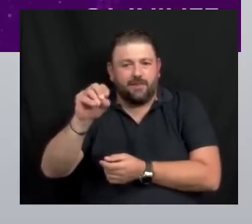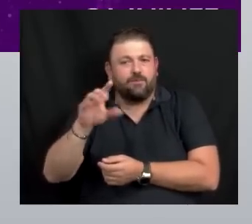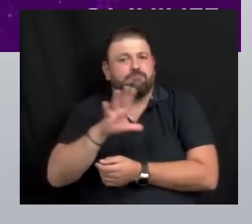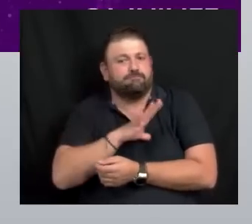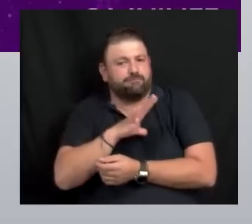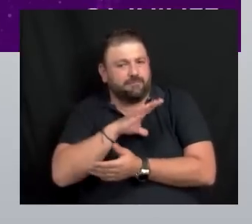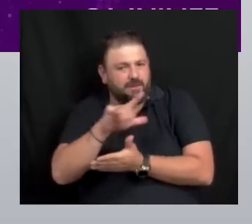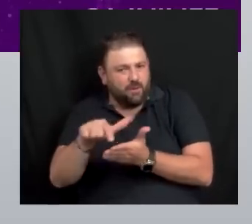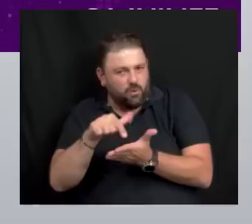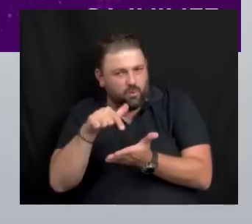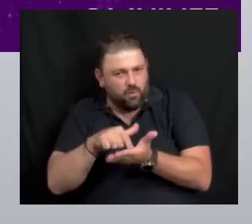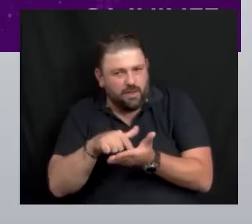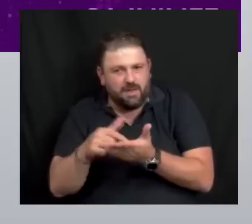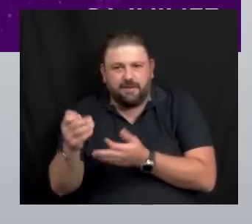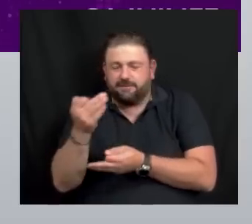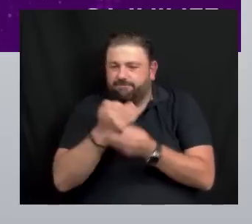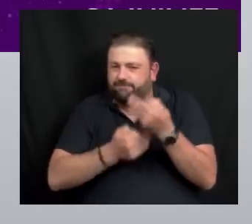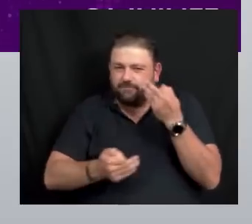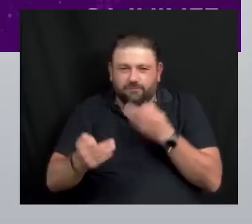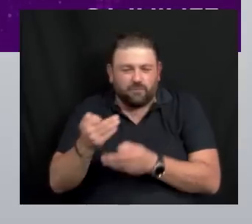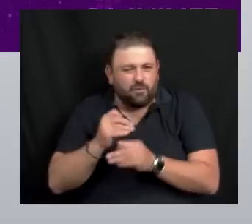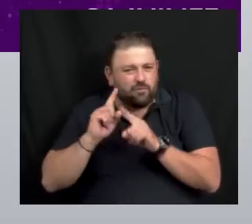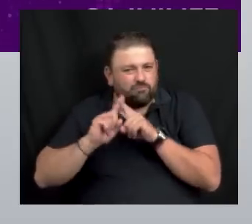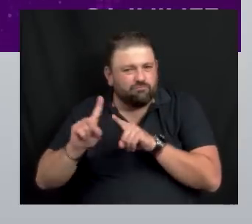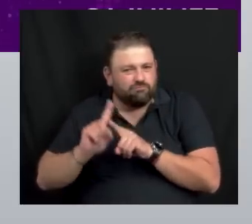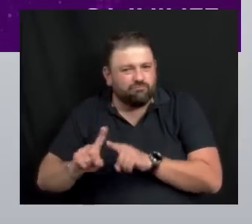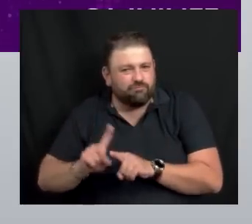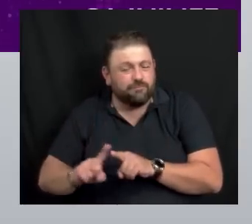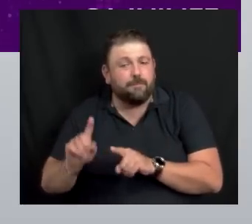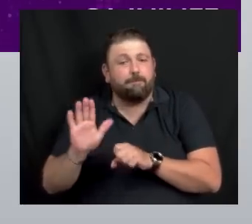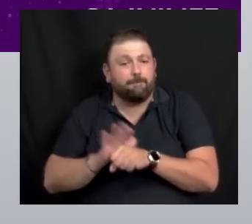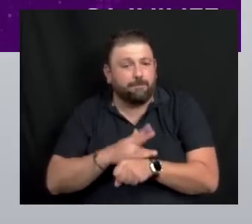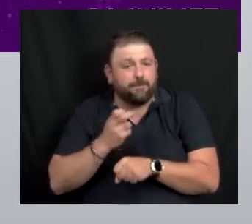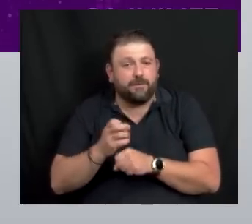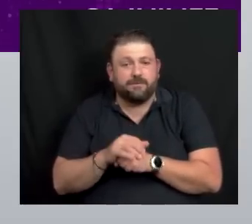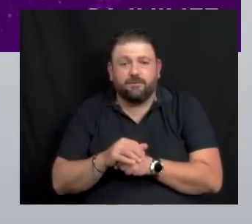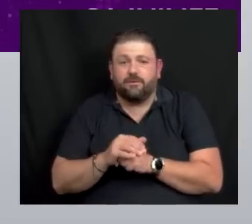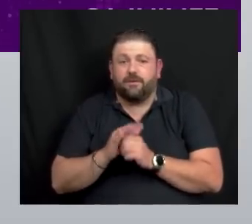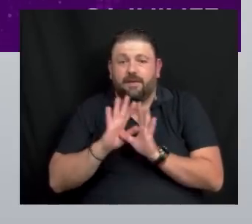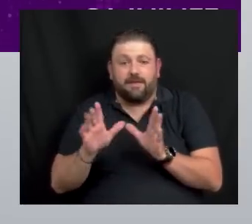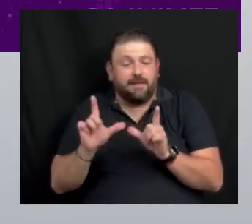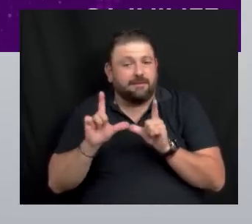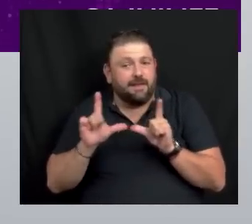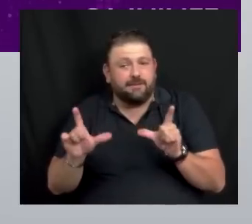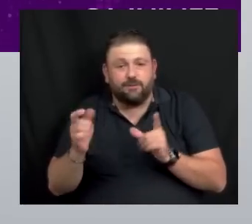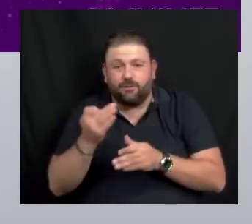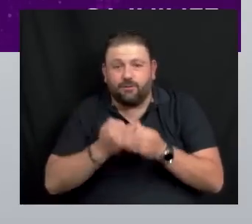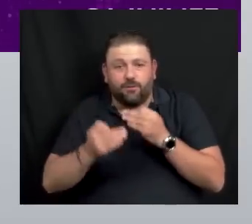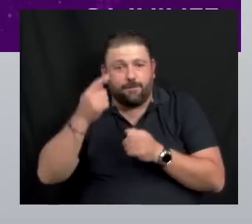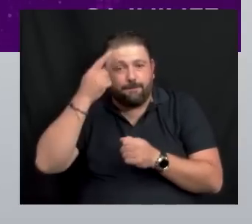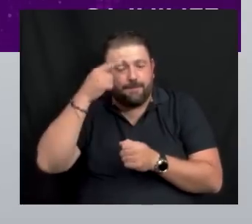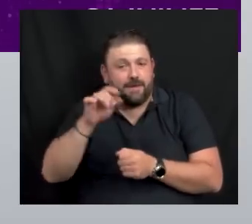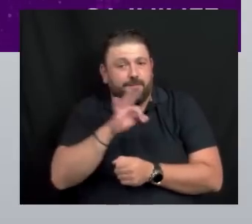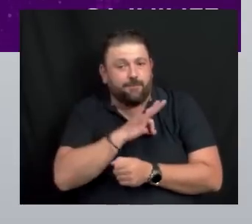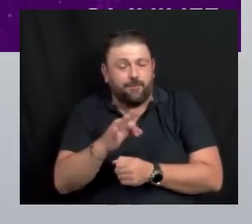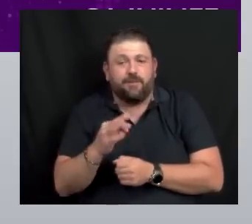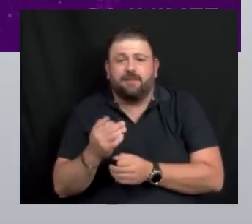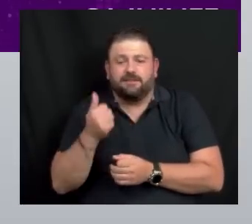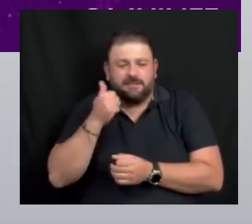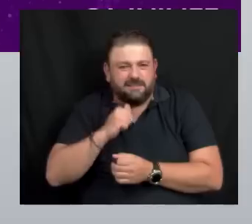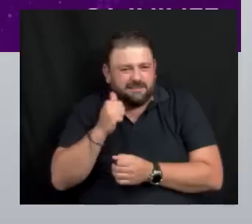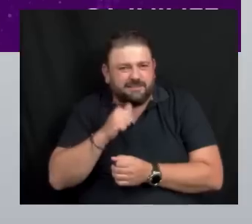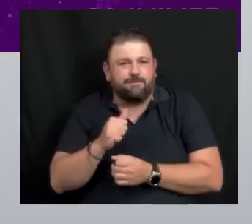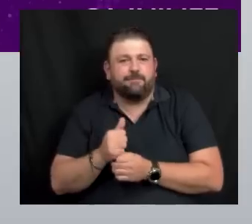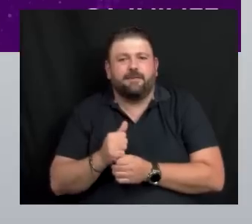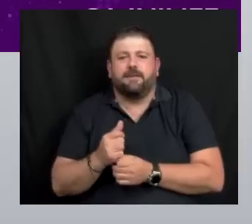no todos tienen este privilegio, pero ¿qué crees? Ya estás listo para decir dónde es la sede, por